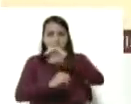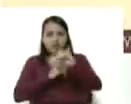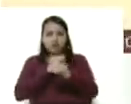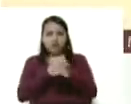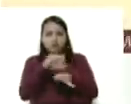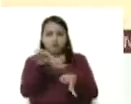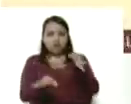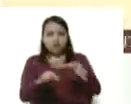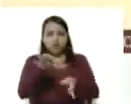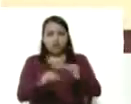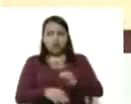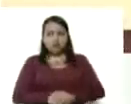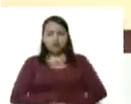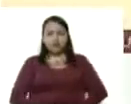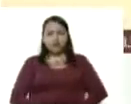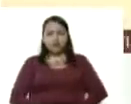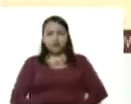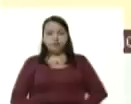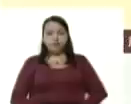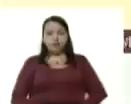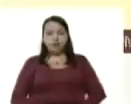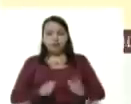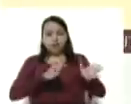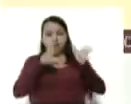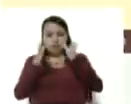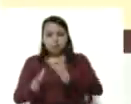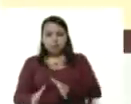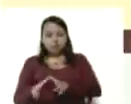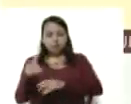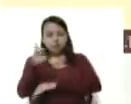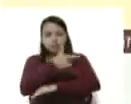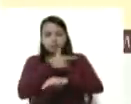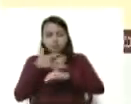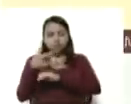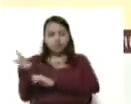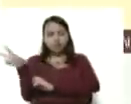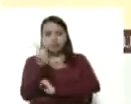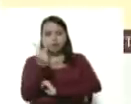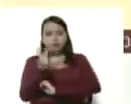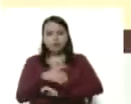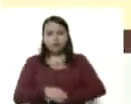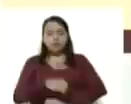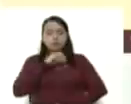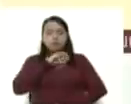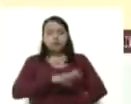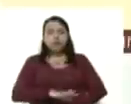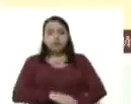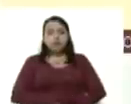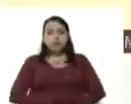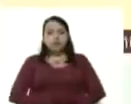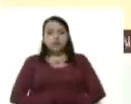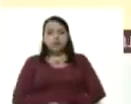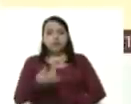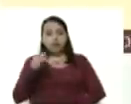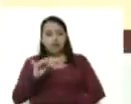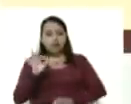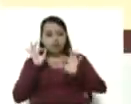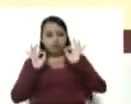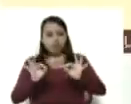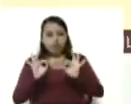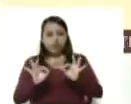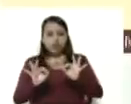Justicia, donde la posición de Estado, del Estado venezolano, histórica, ha sido justamente el